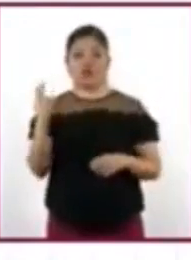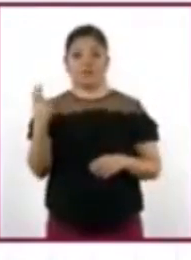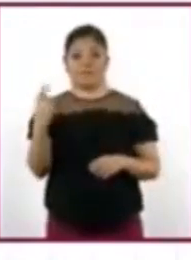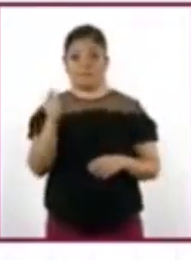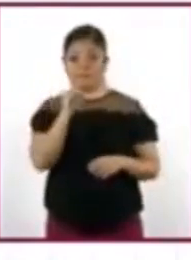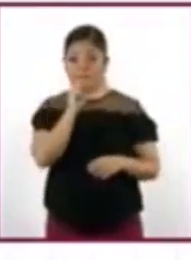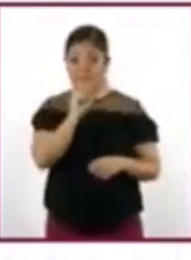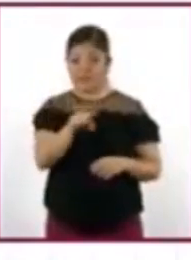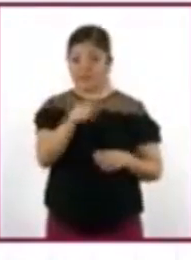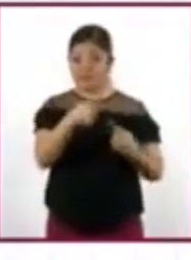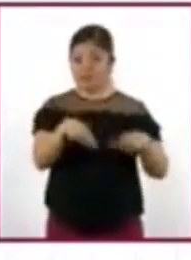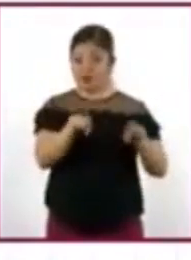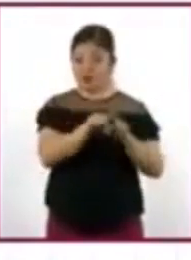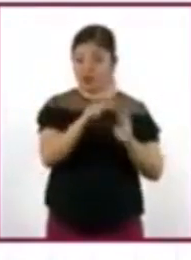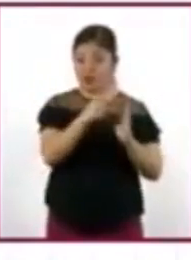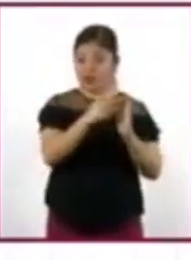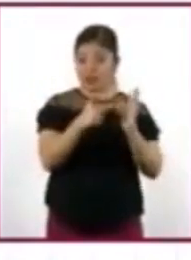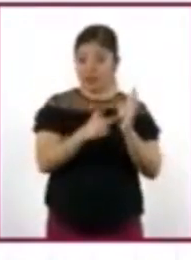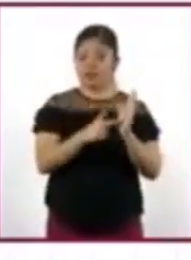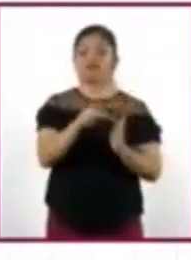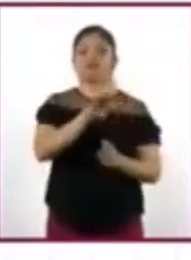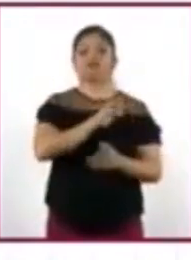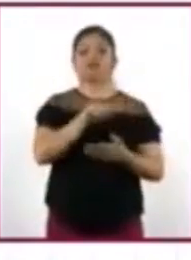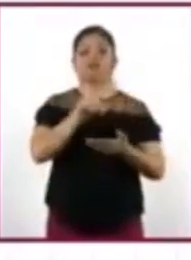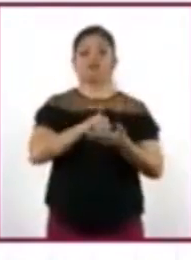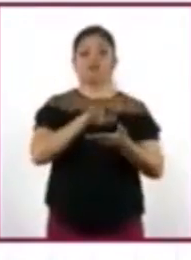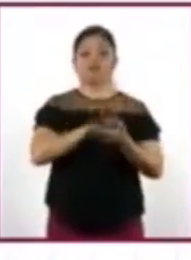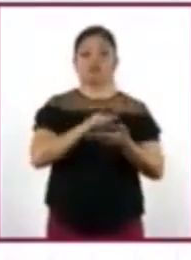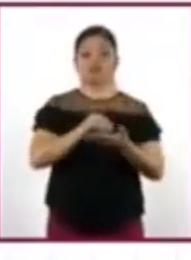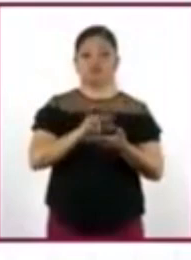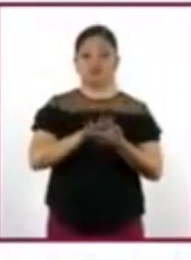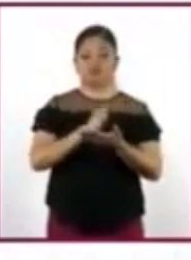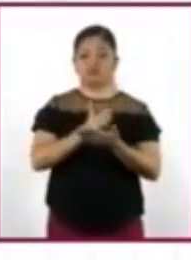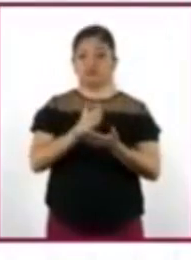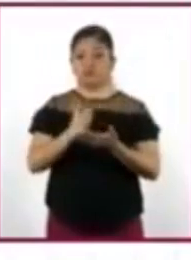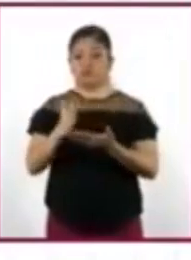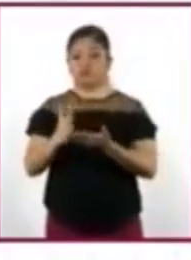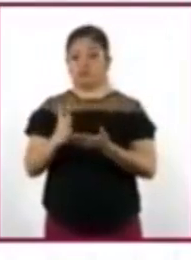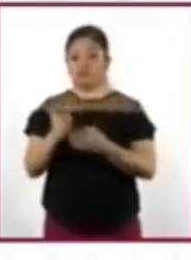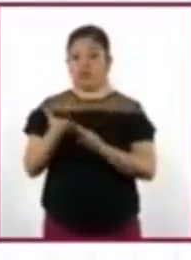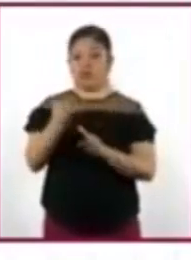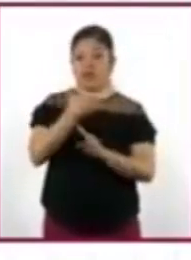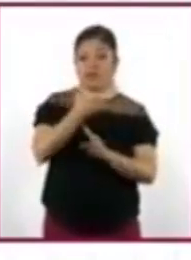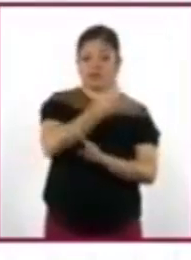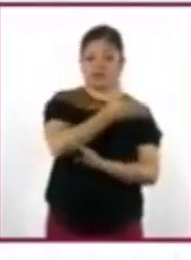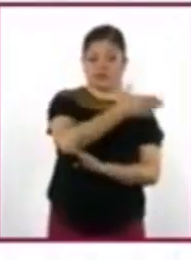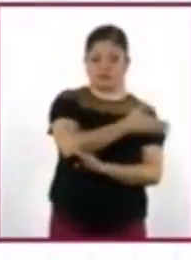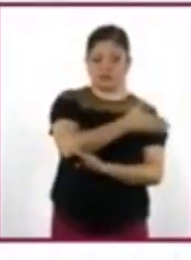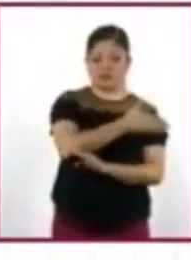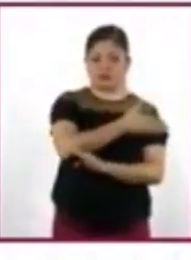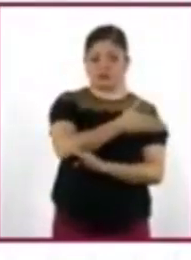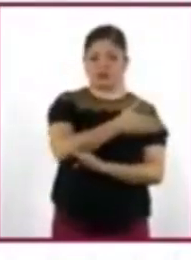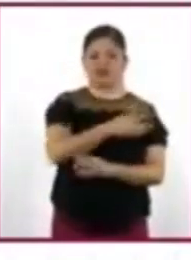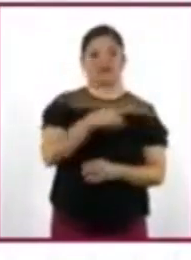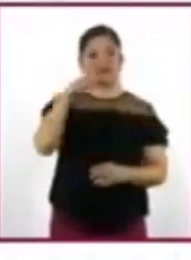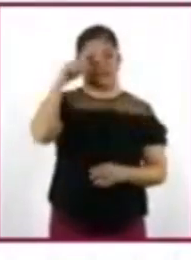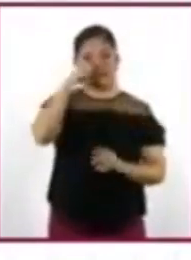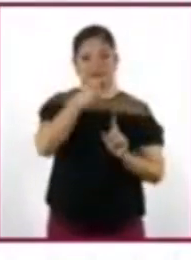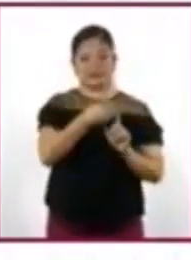esta regla verbal, podríamos escribir todos los términos anteriores a ellos, lo cual es poco